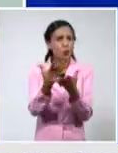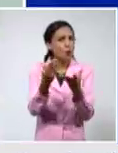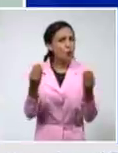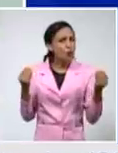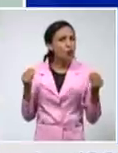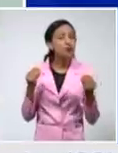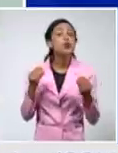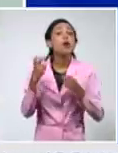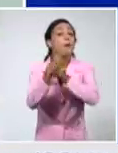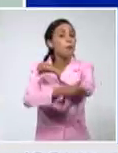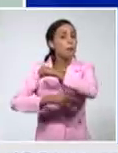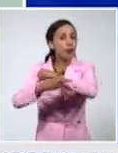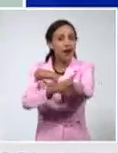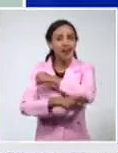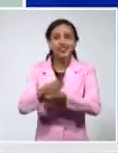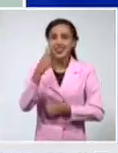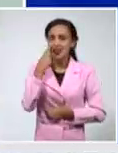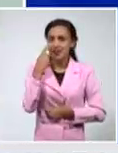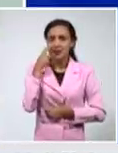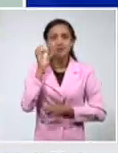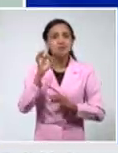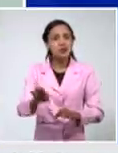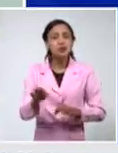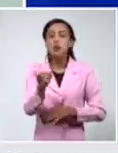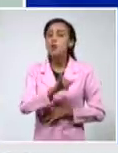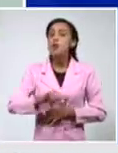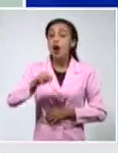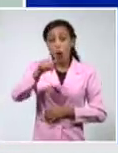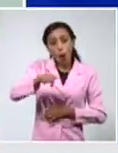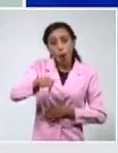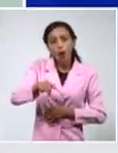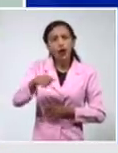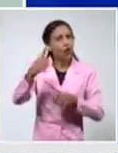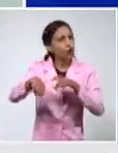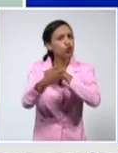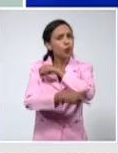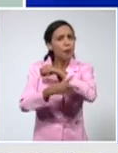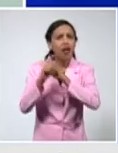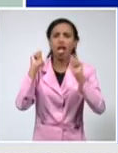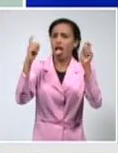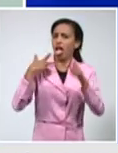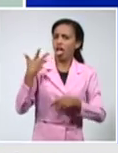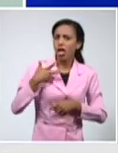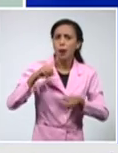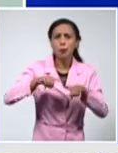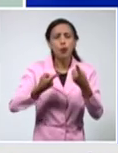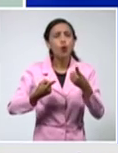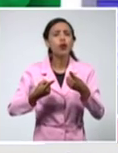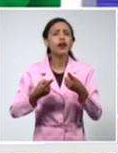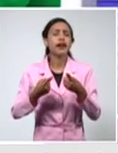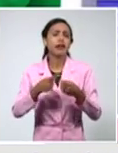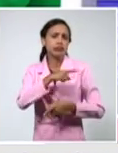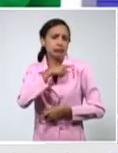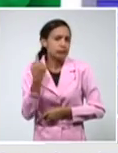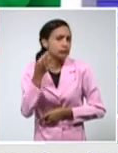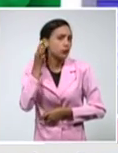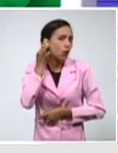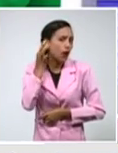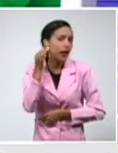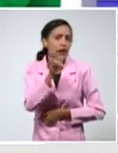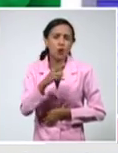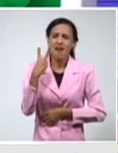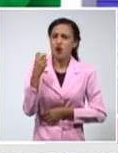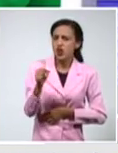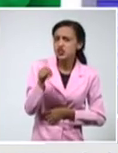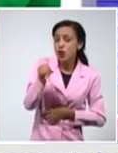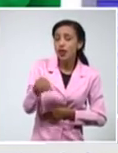son días de protesta por los feminicidios, por las violaciones y por las violaciones a sus